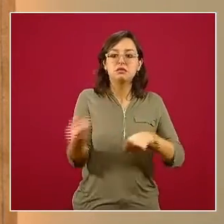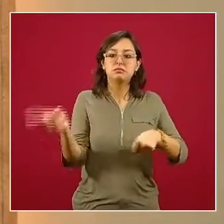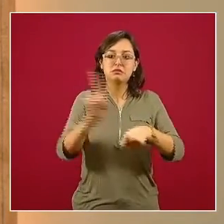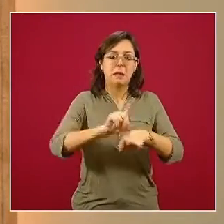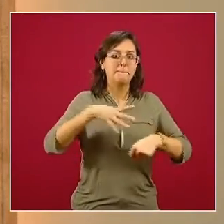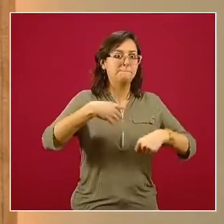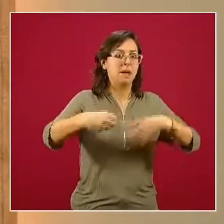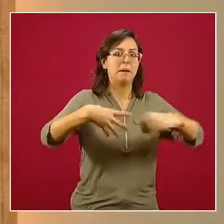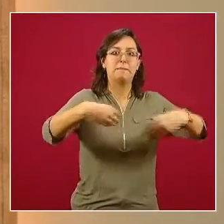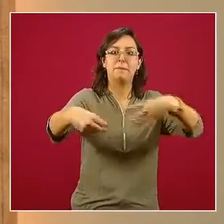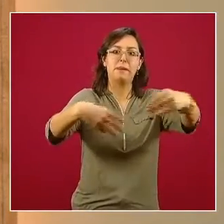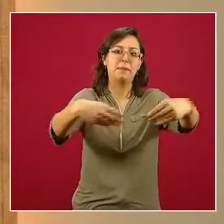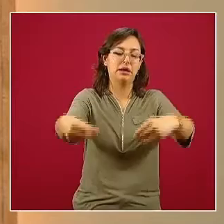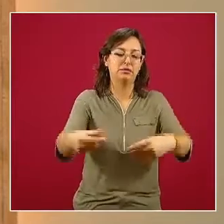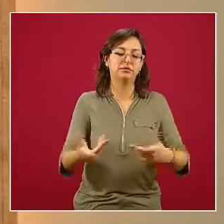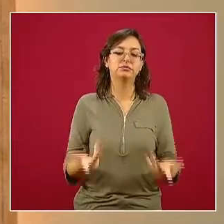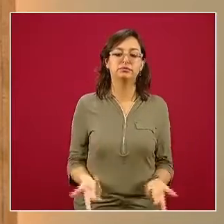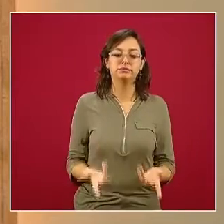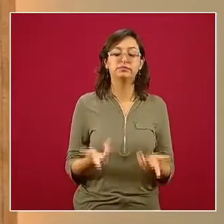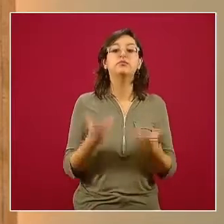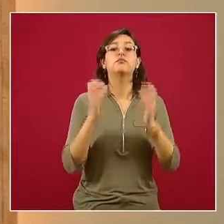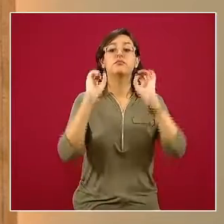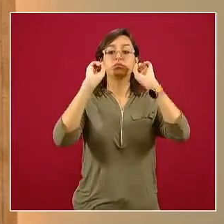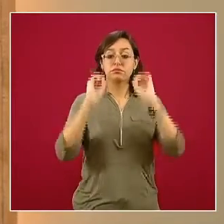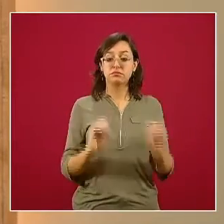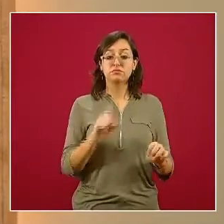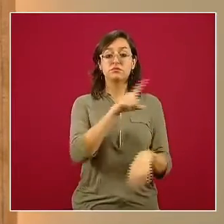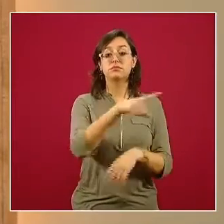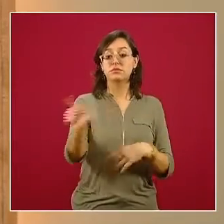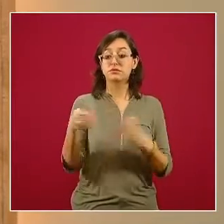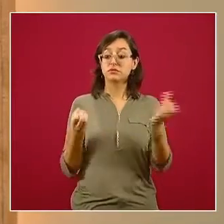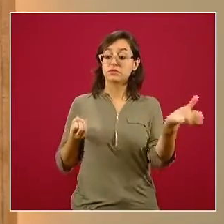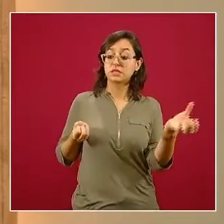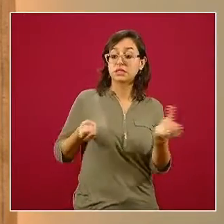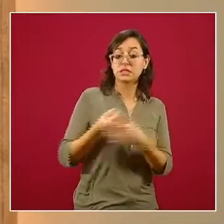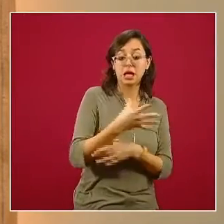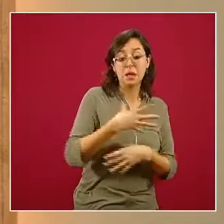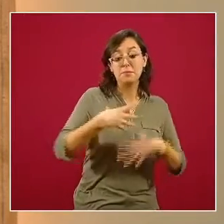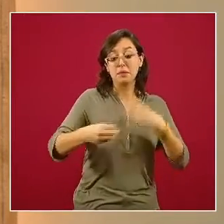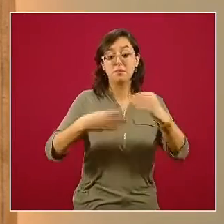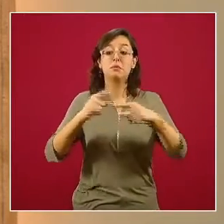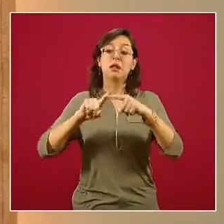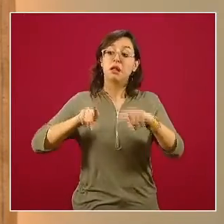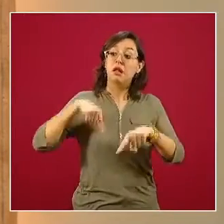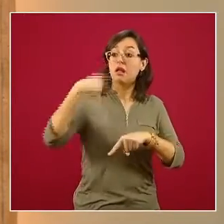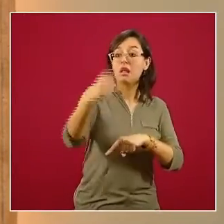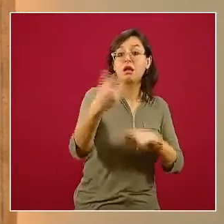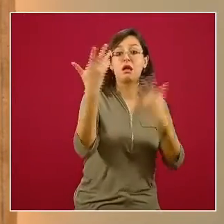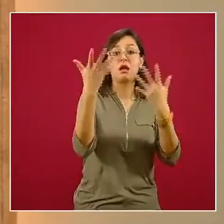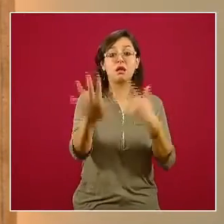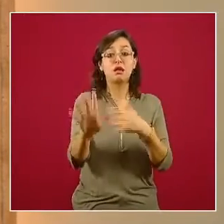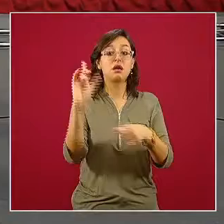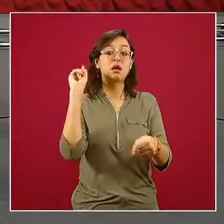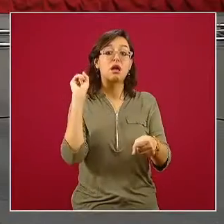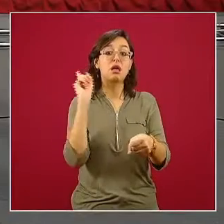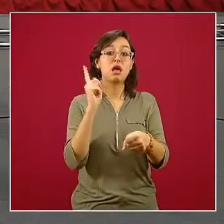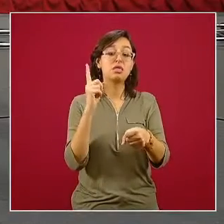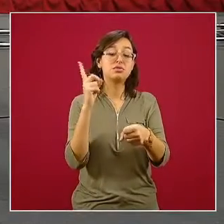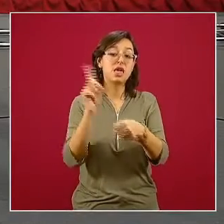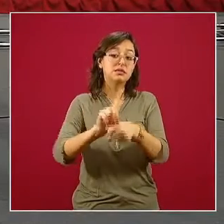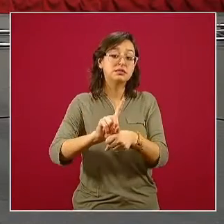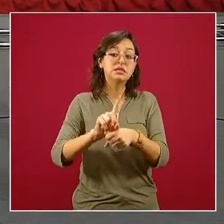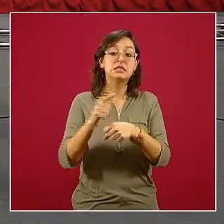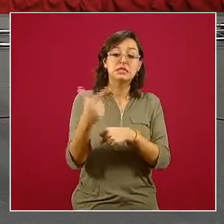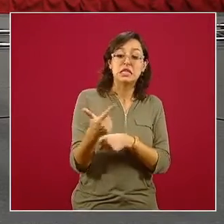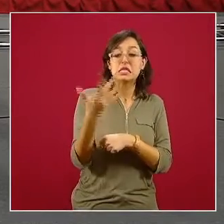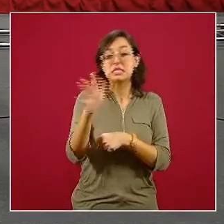salen a la calle, interactúan con unos otros, van a reunirse con otras personas, la consecuencia va a ser que en 7 a